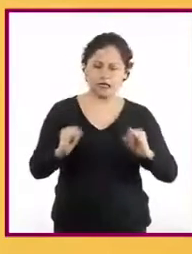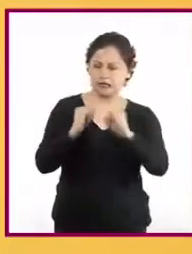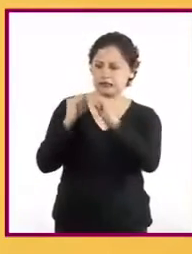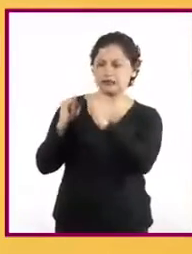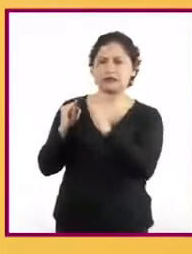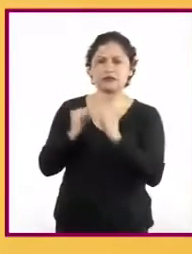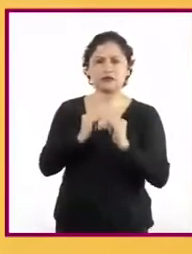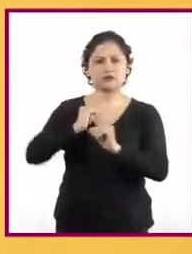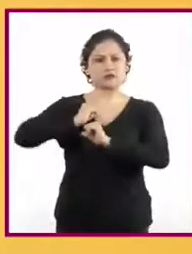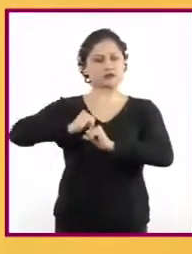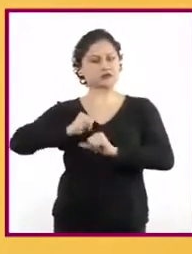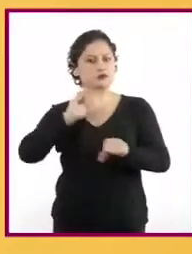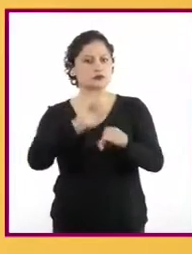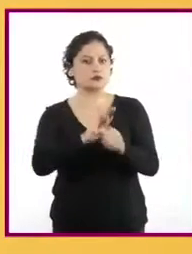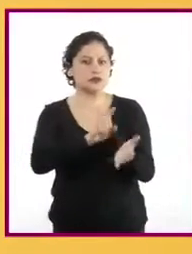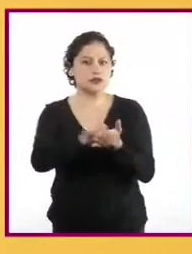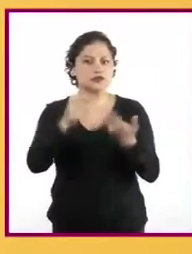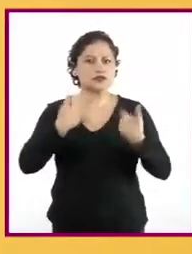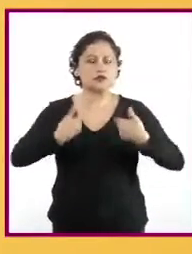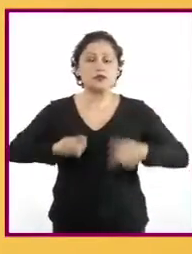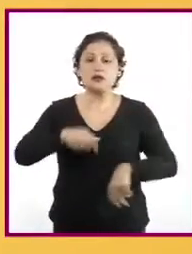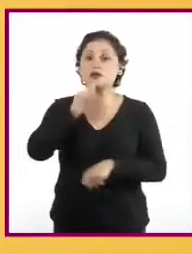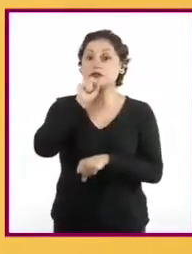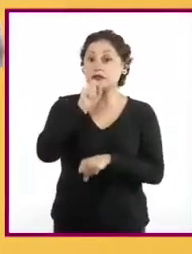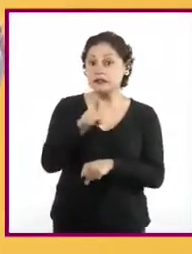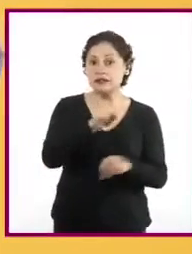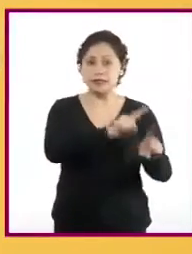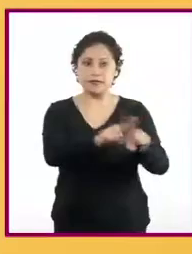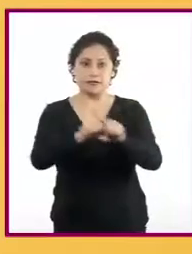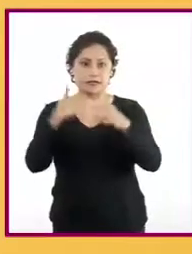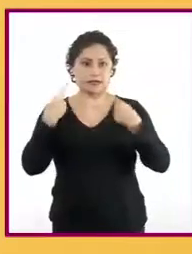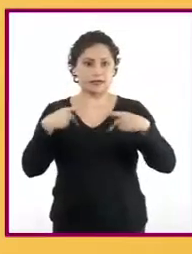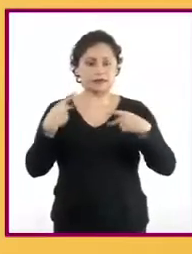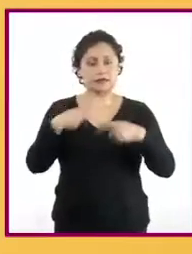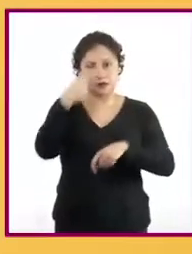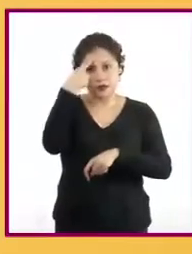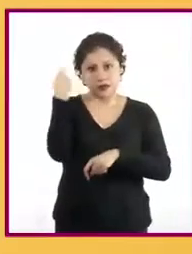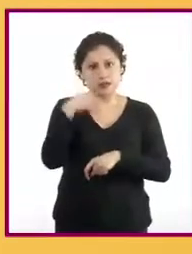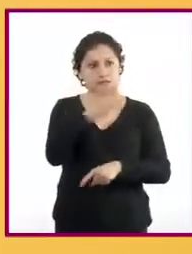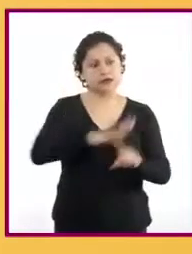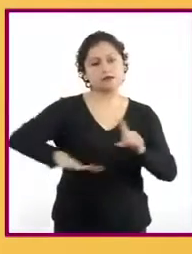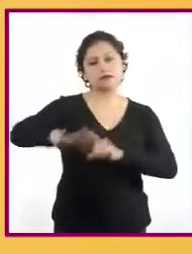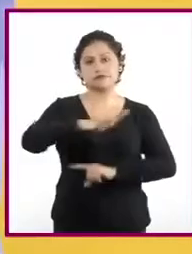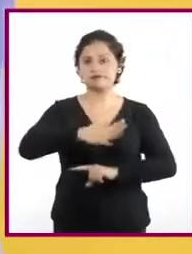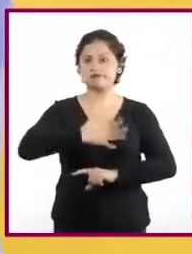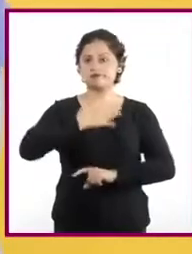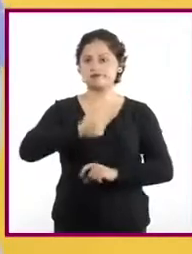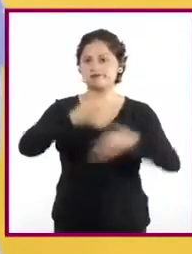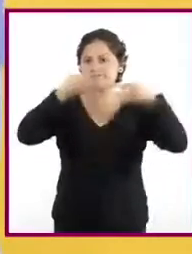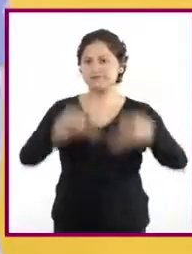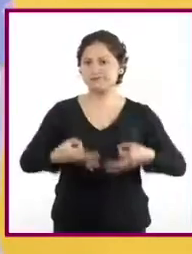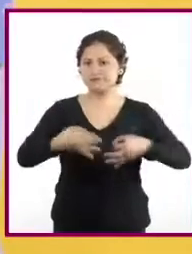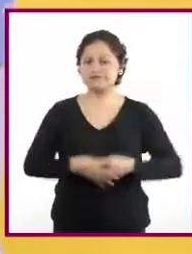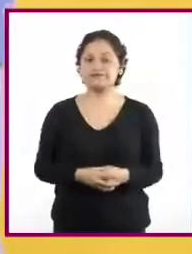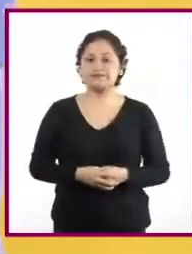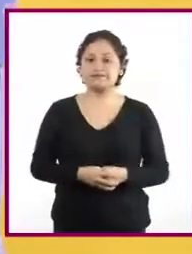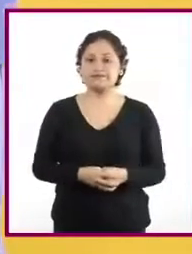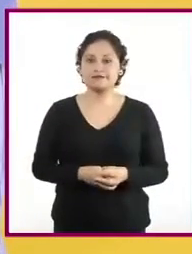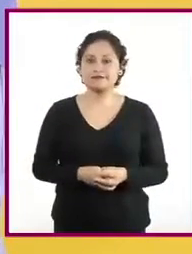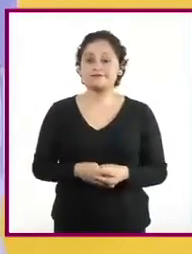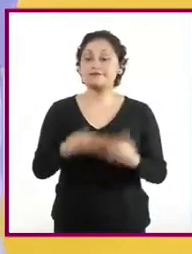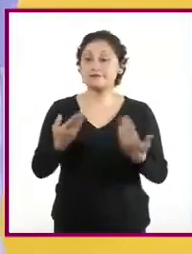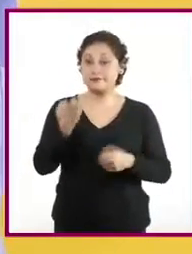derechos humanos que, a su vez, protegen a todas las personas para que puedan vivir con dignidad. Estos valores